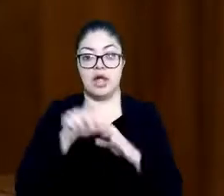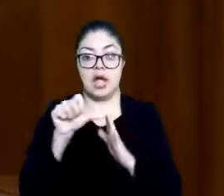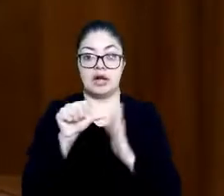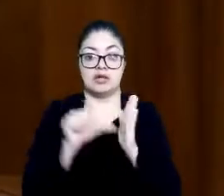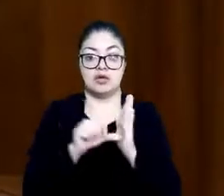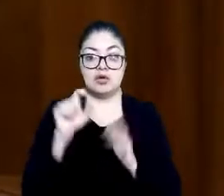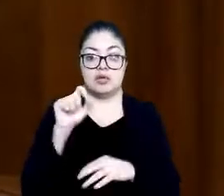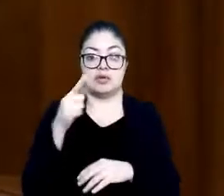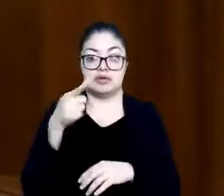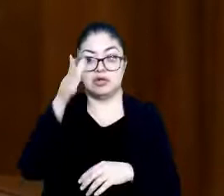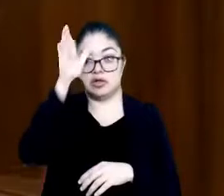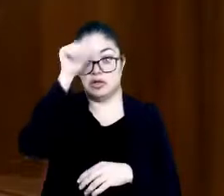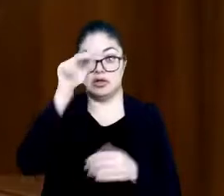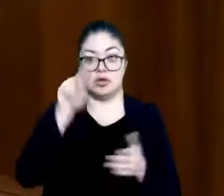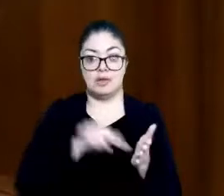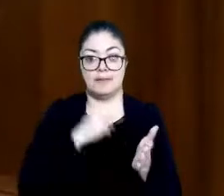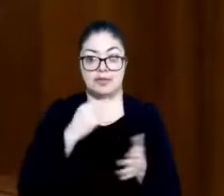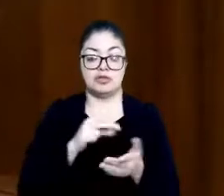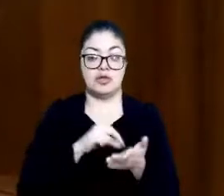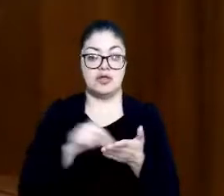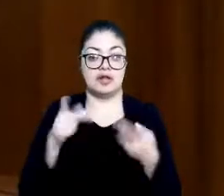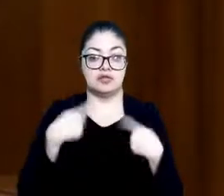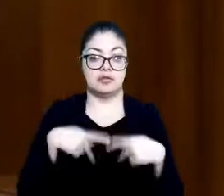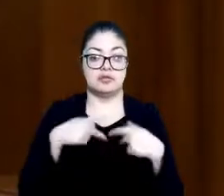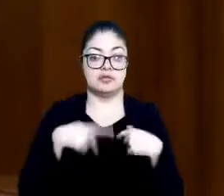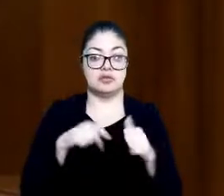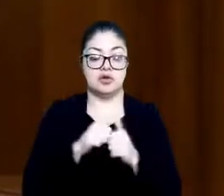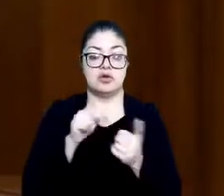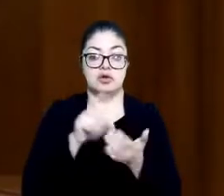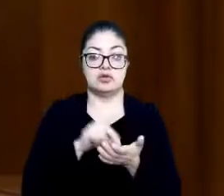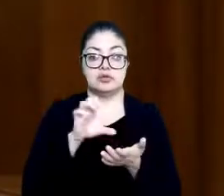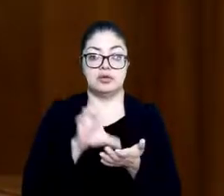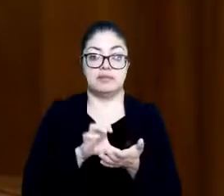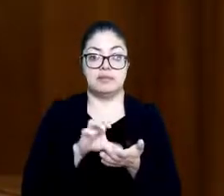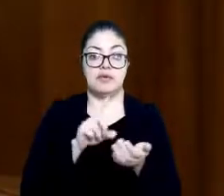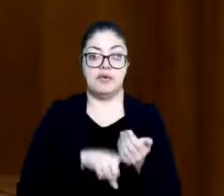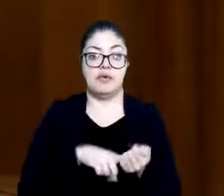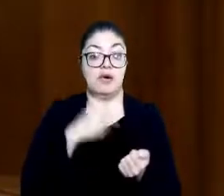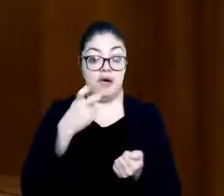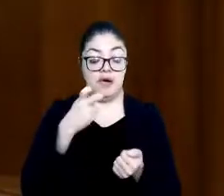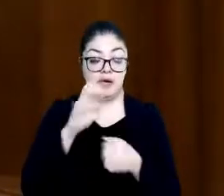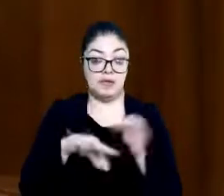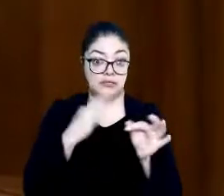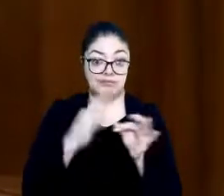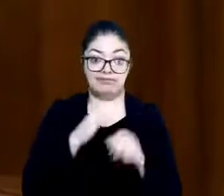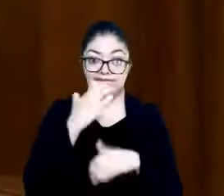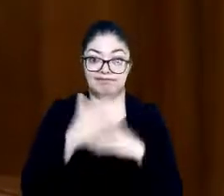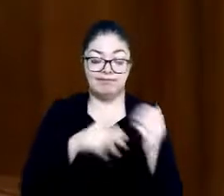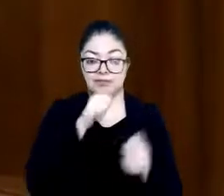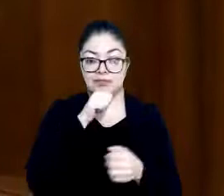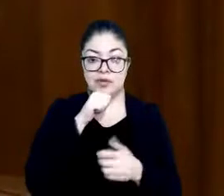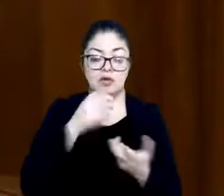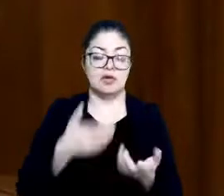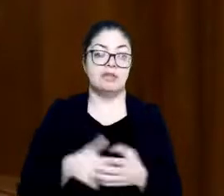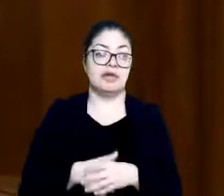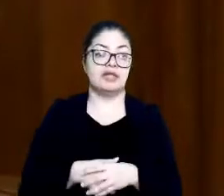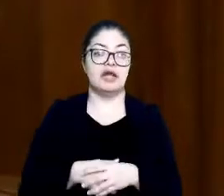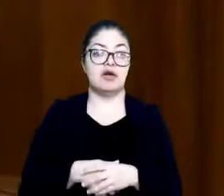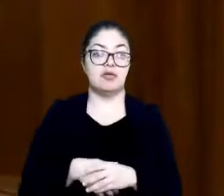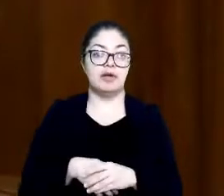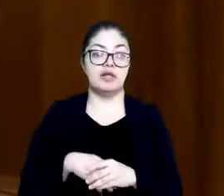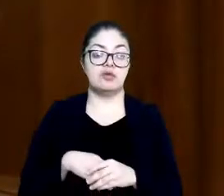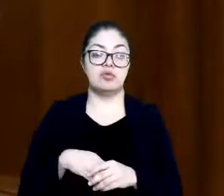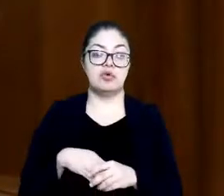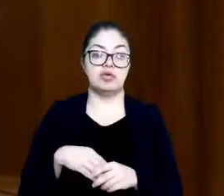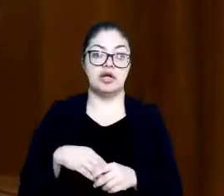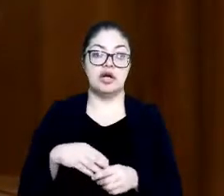de la Convención sobre los Derechos de las Personas con Discapacidad no ha sido concretado. Esto va en contra de